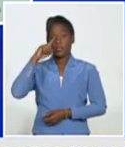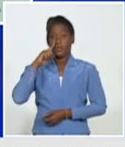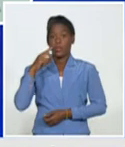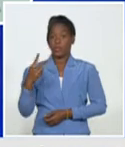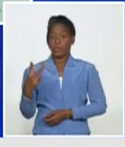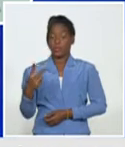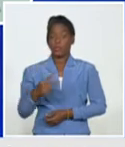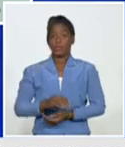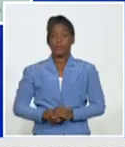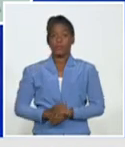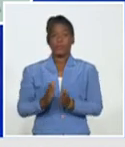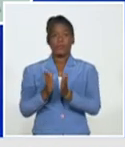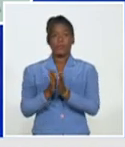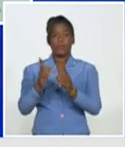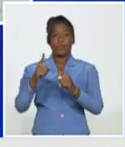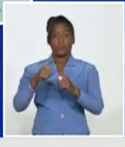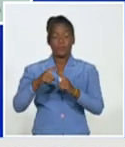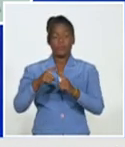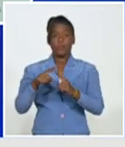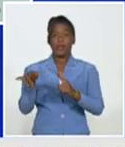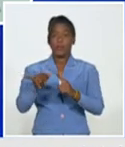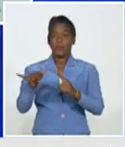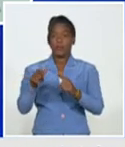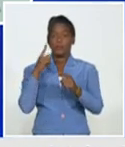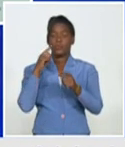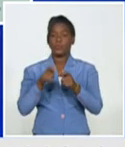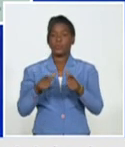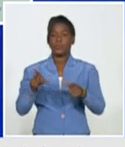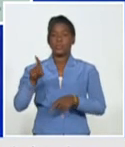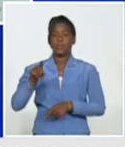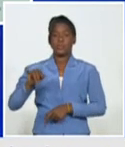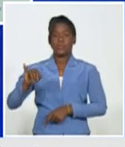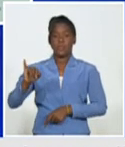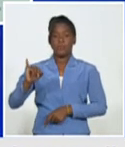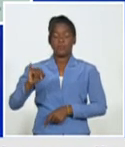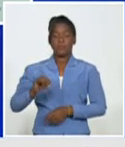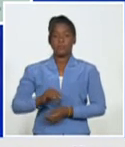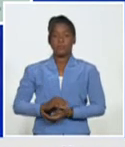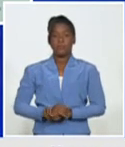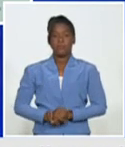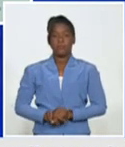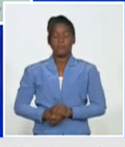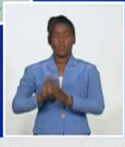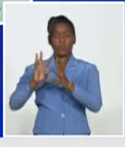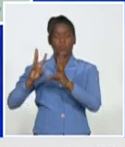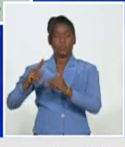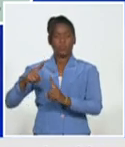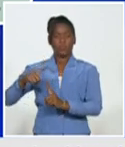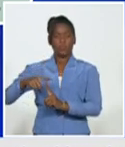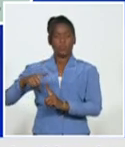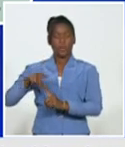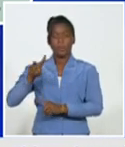Matanza incrementa también los casos ayer, 16 más, total de 23.